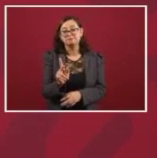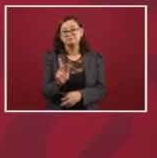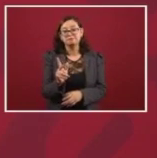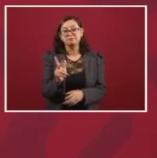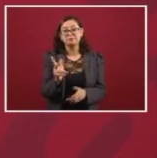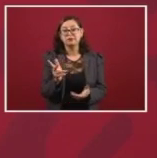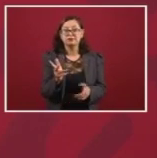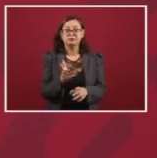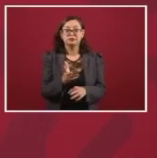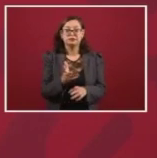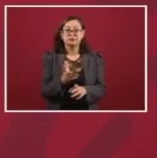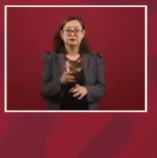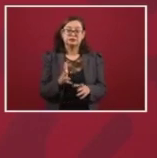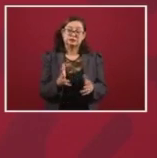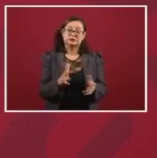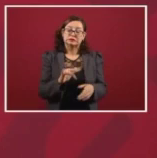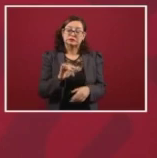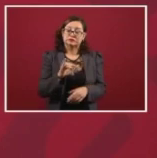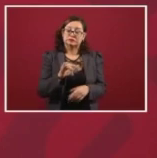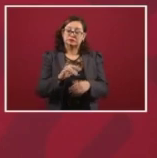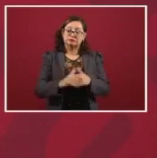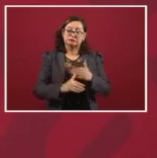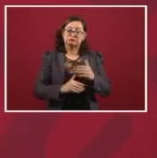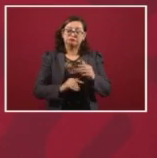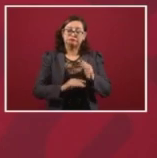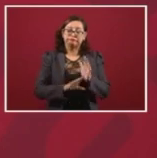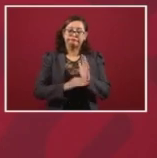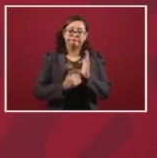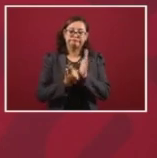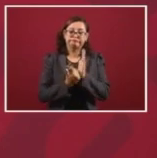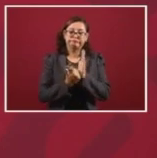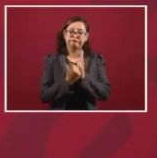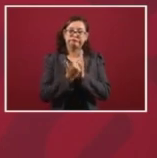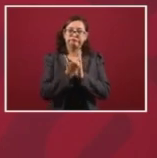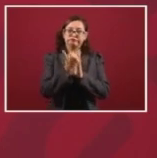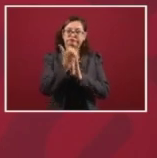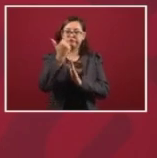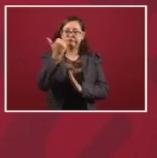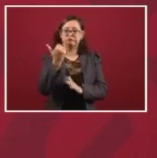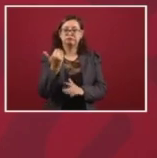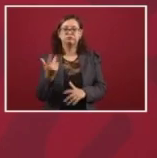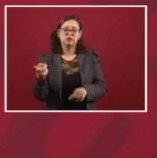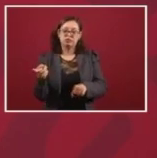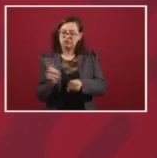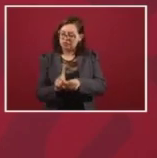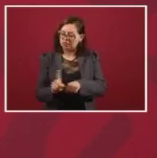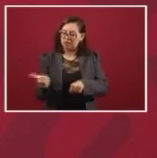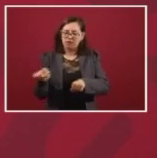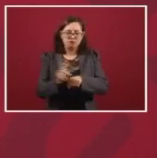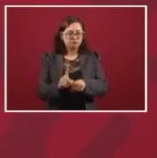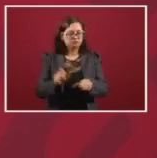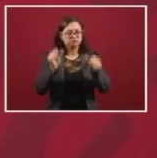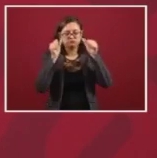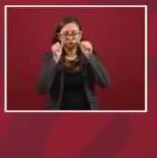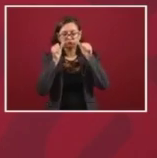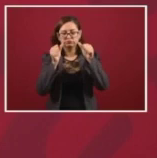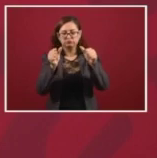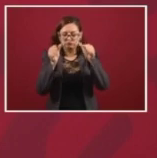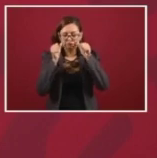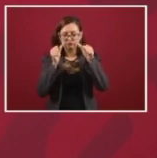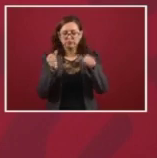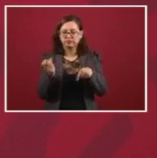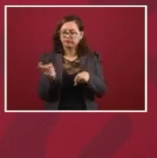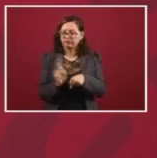eran más en promedio, ¿sí? Entonces, todos los días estamos viendo esto y yo